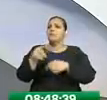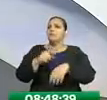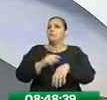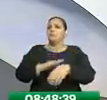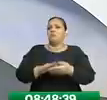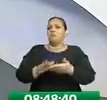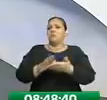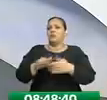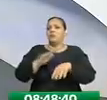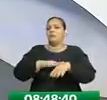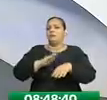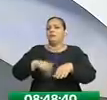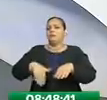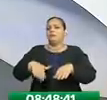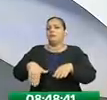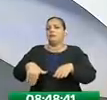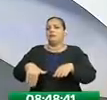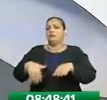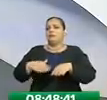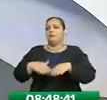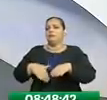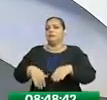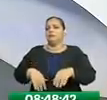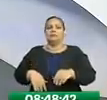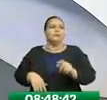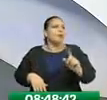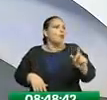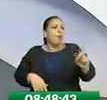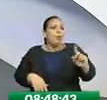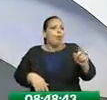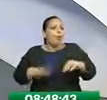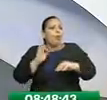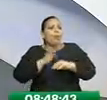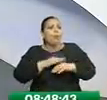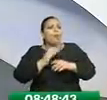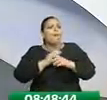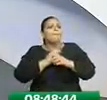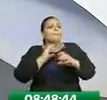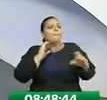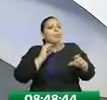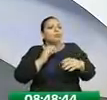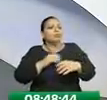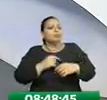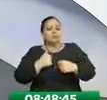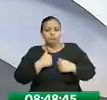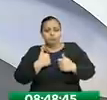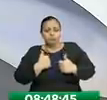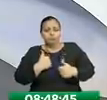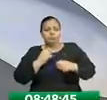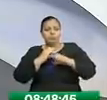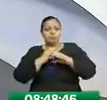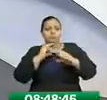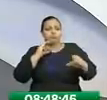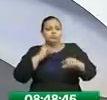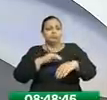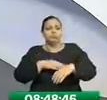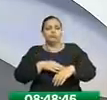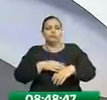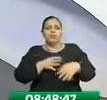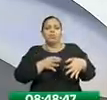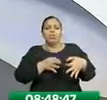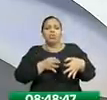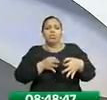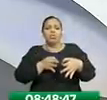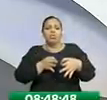lo quieren 200. Uh-huh. Entonces, no podemos arriesgarnos en ese momento. Pienso que deberían poner la línea en los medios